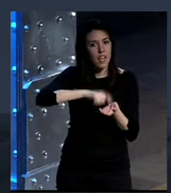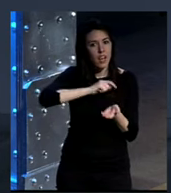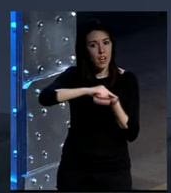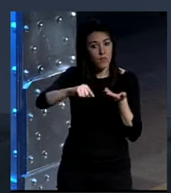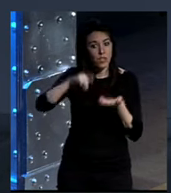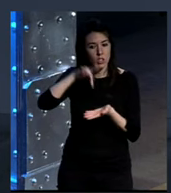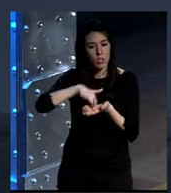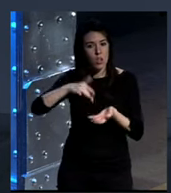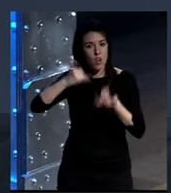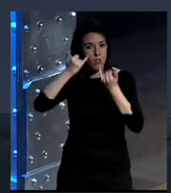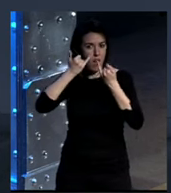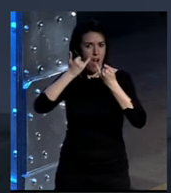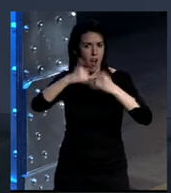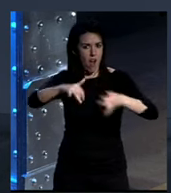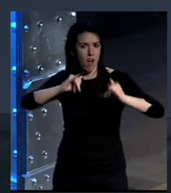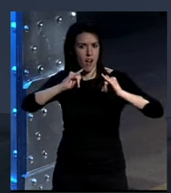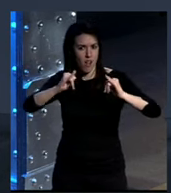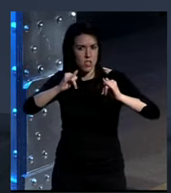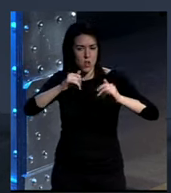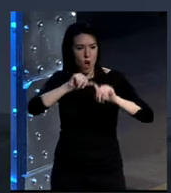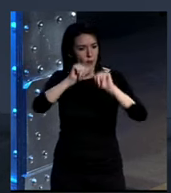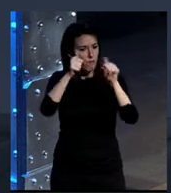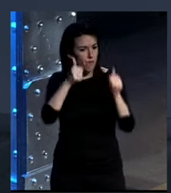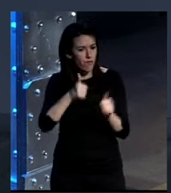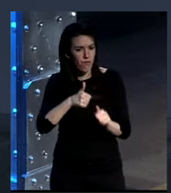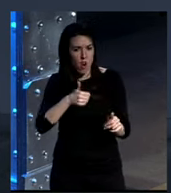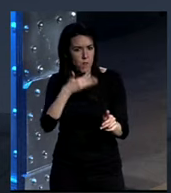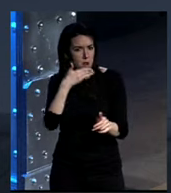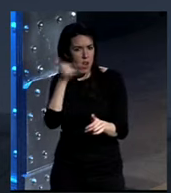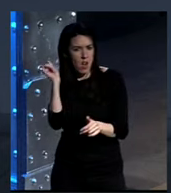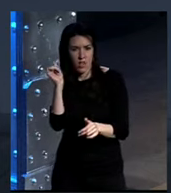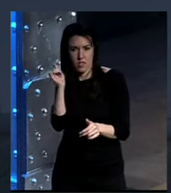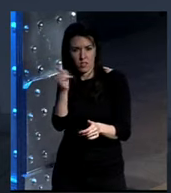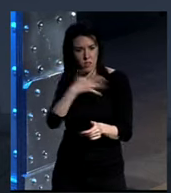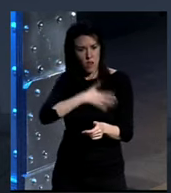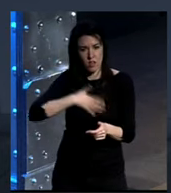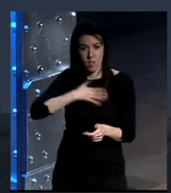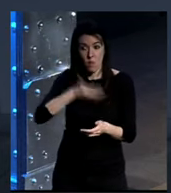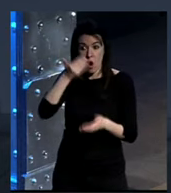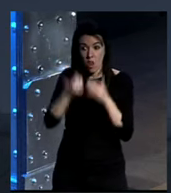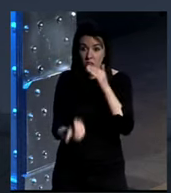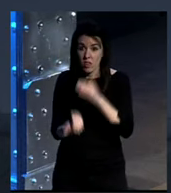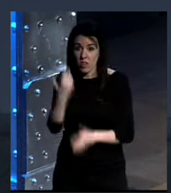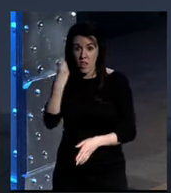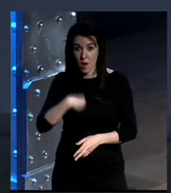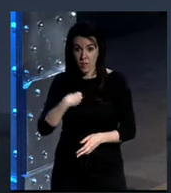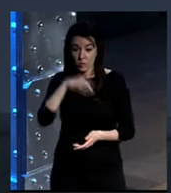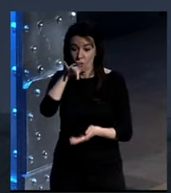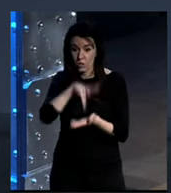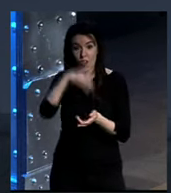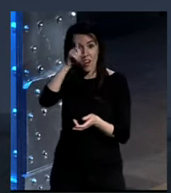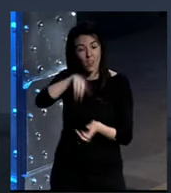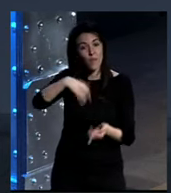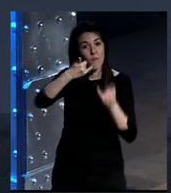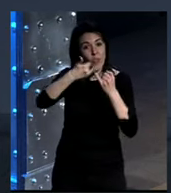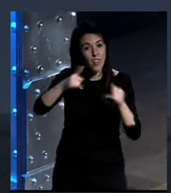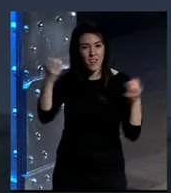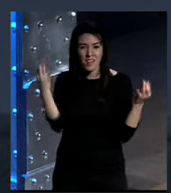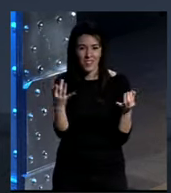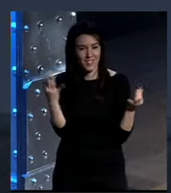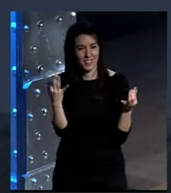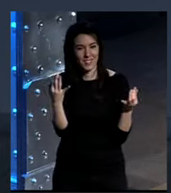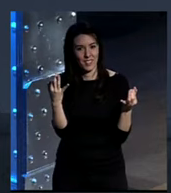lo celebraba últimamente de una manera magistral, le encantaba, porque en ese mismo día, Jesús, como tú sabes, celebrábamos también lo